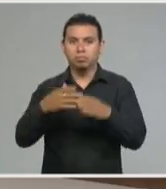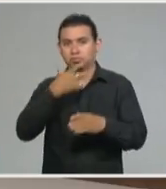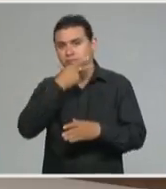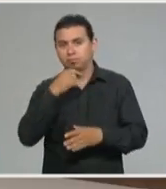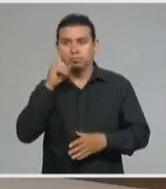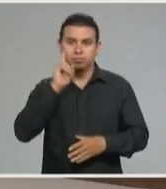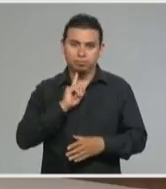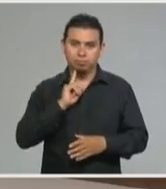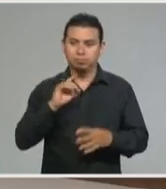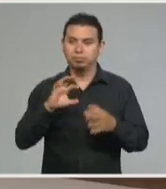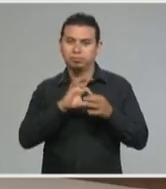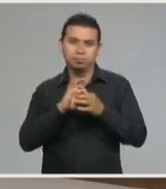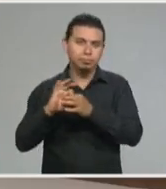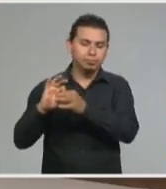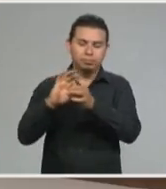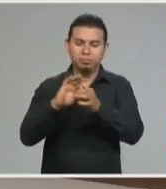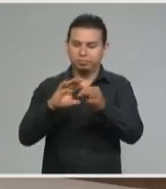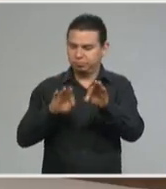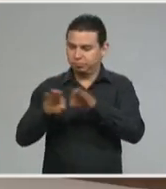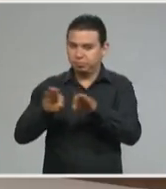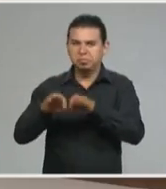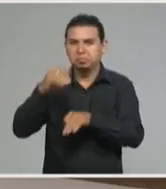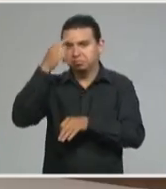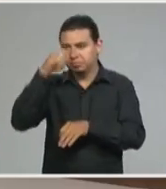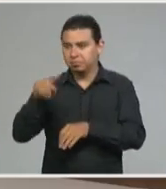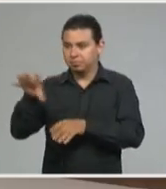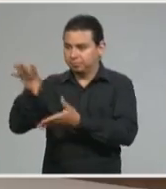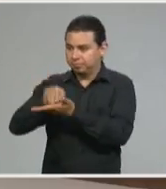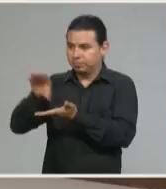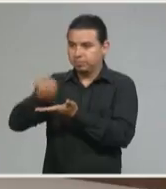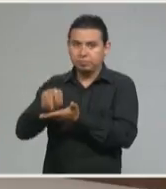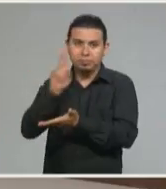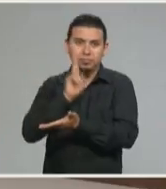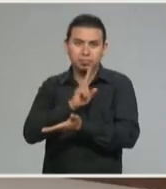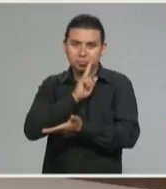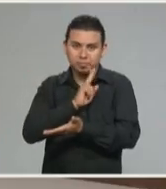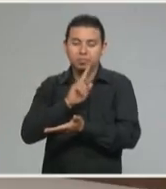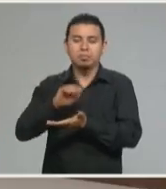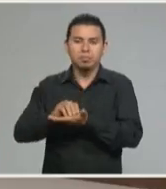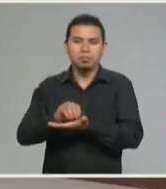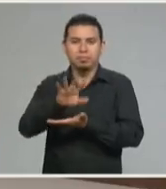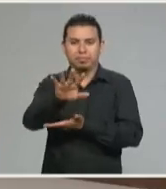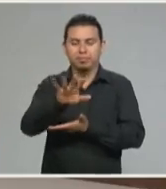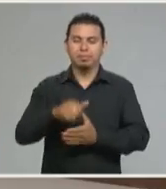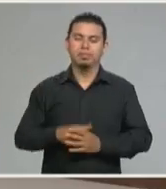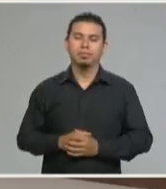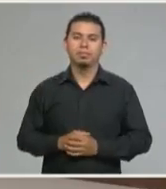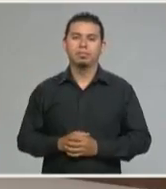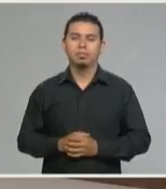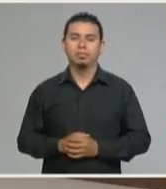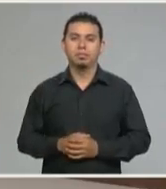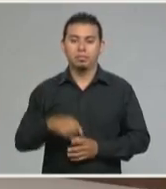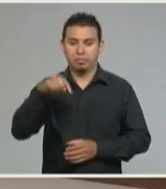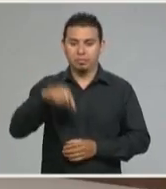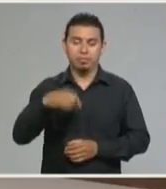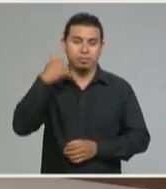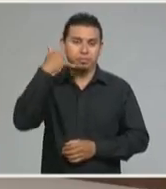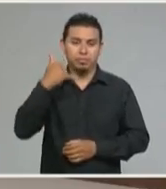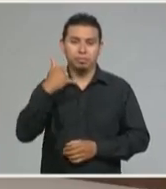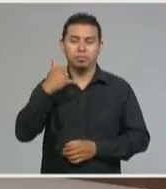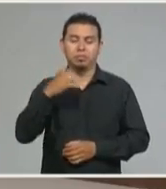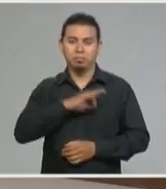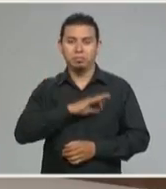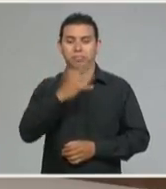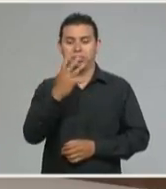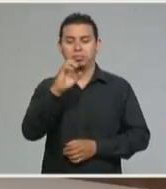han trabajado para que usted esté debidamente informado de los asuntos relevantes de nuestra entidad. El teléfono en el estudio a su disposición,